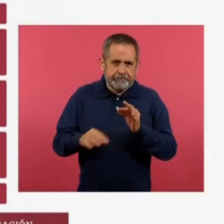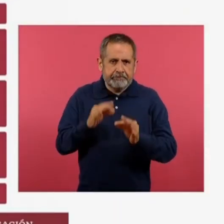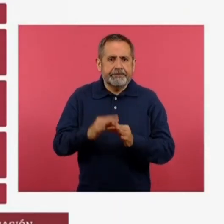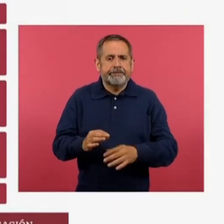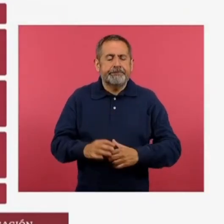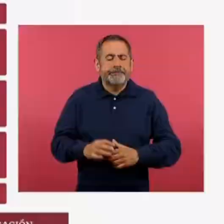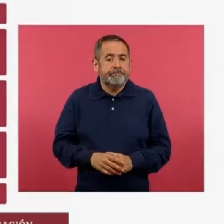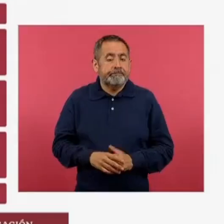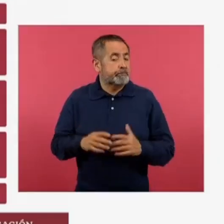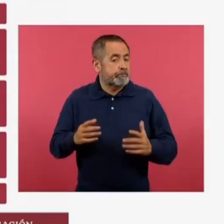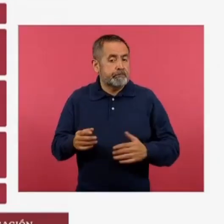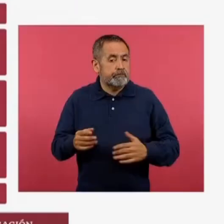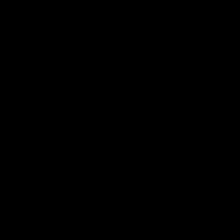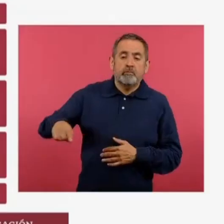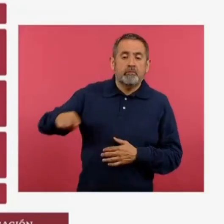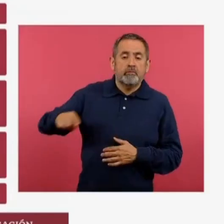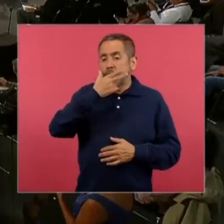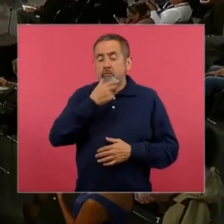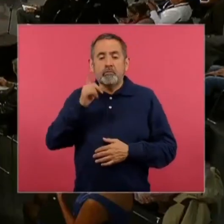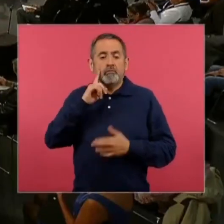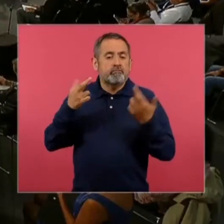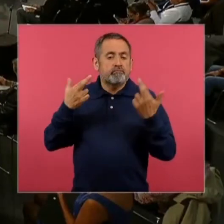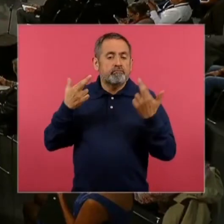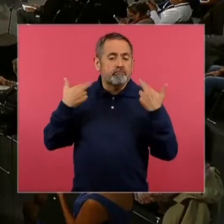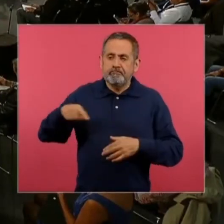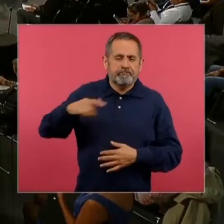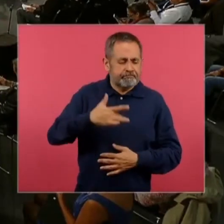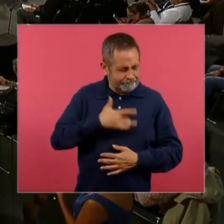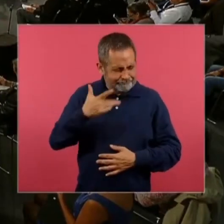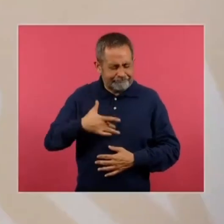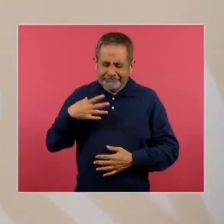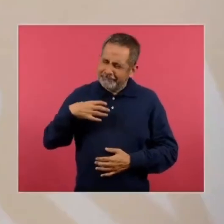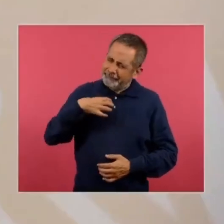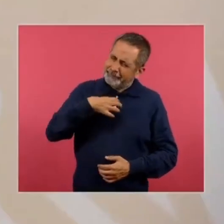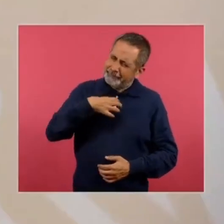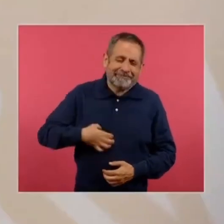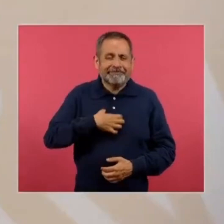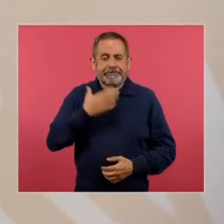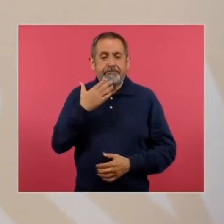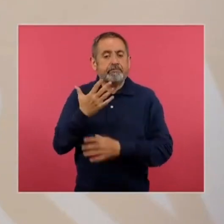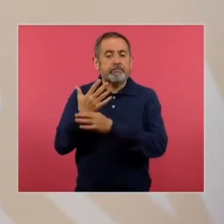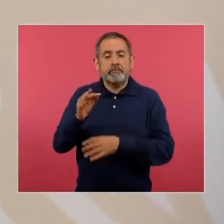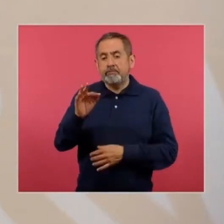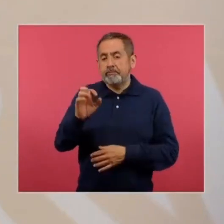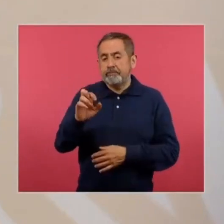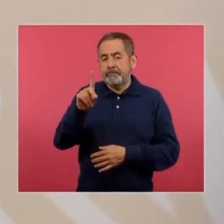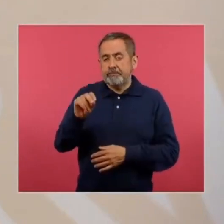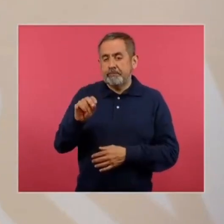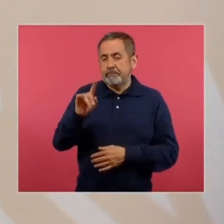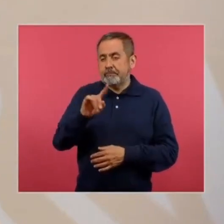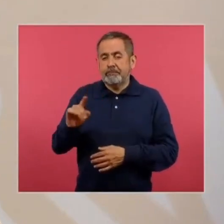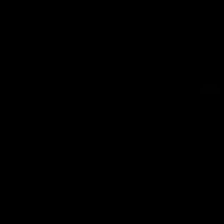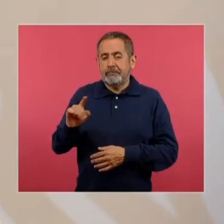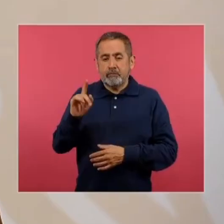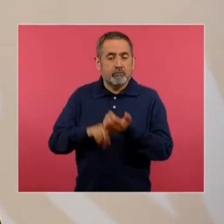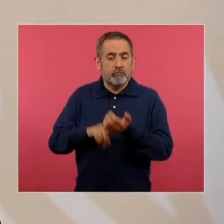pues maestras, maestros, siéntanse muy contentos. Como lo decía Fernando Díaz Cruz, este